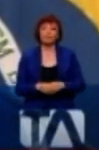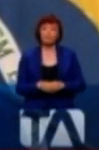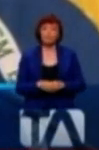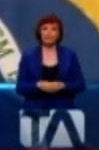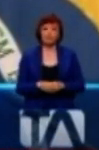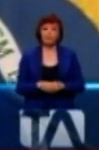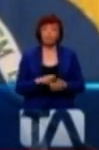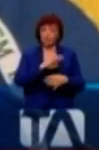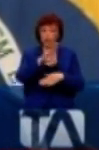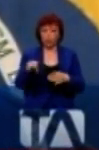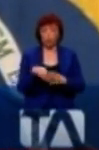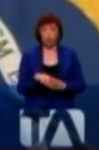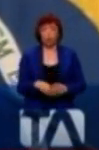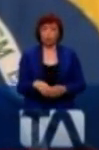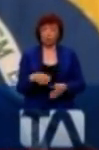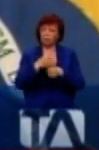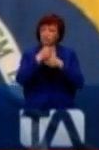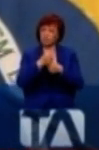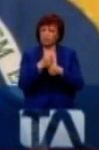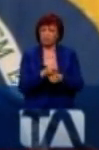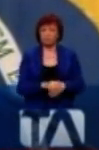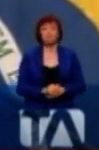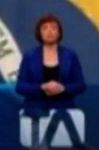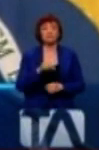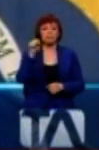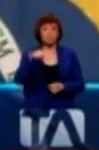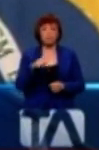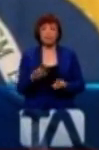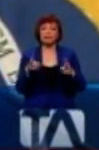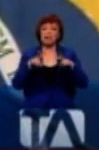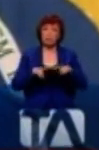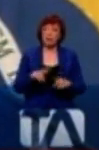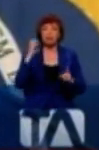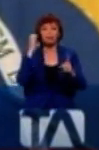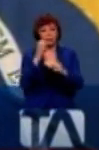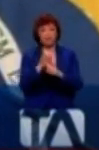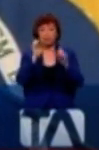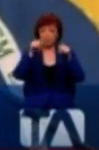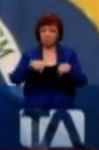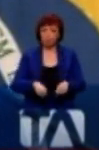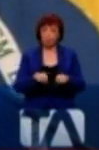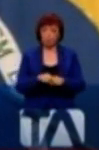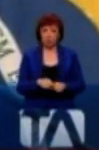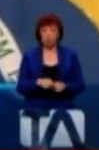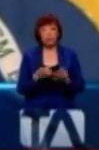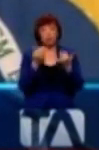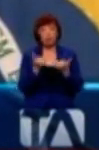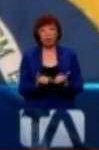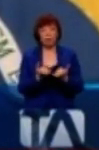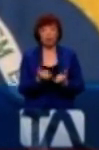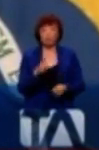de principios, con la misma pasión por el conocimiento crítico de una realidad a cuya